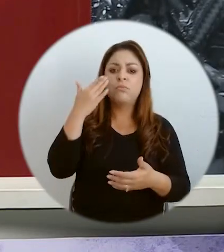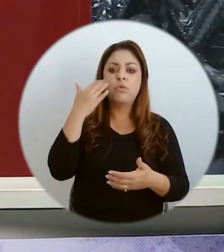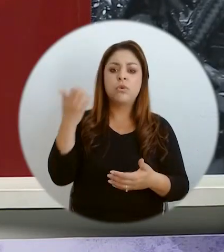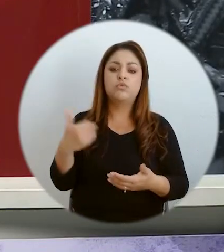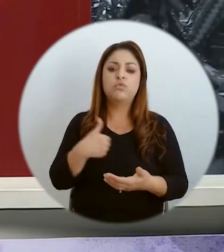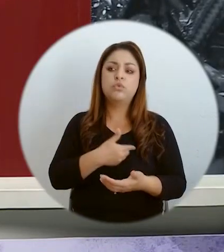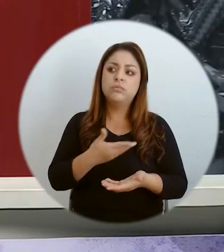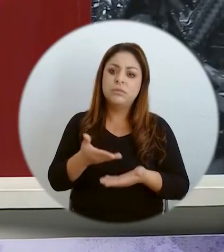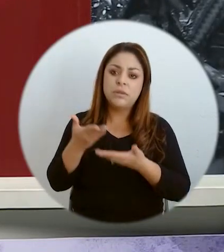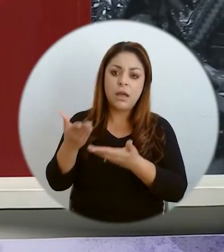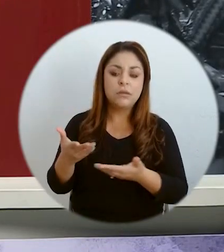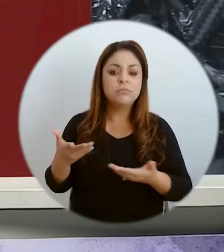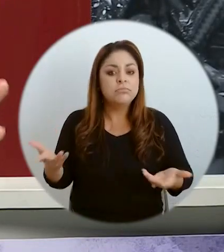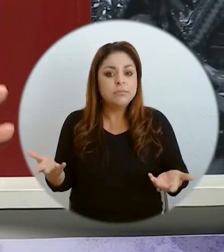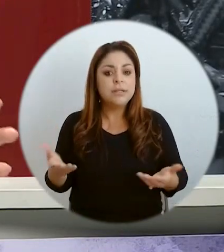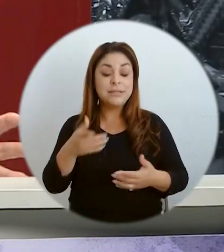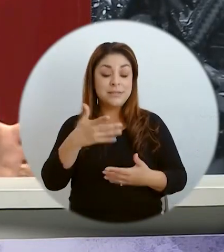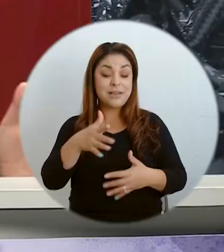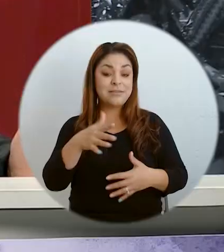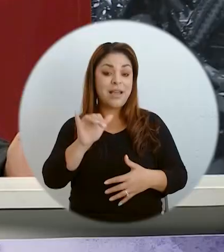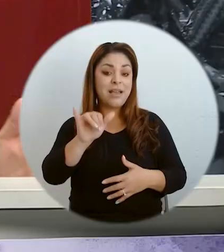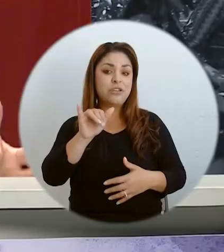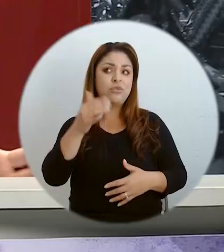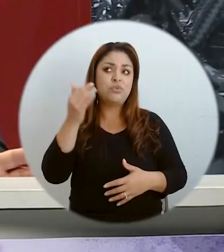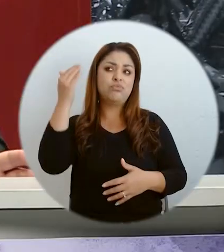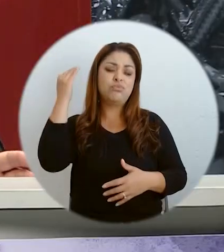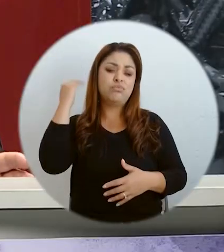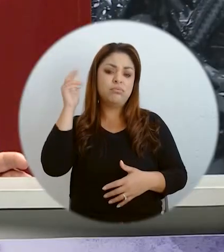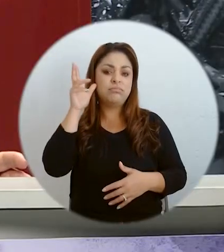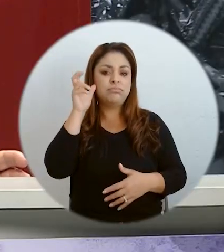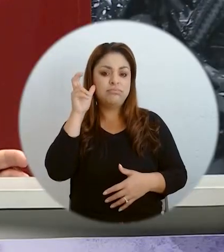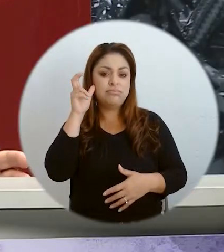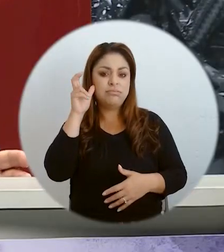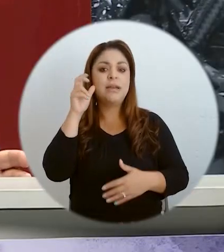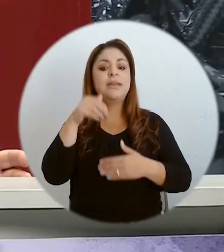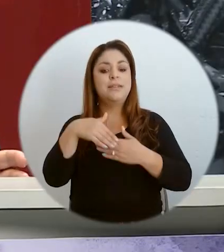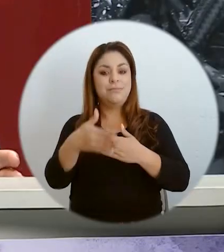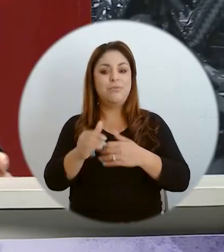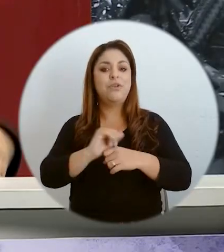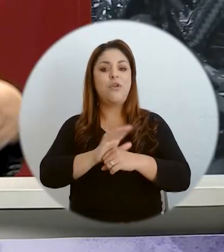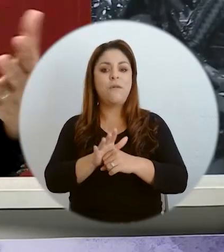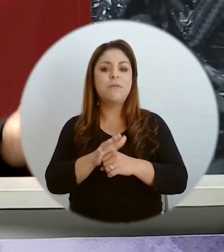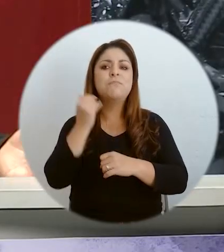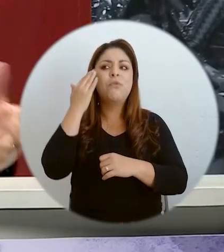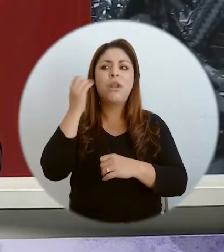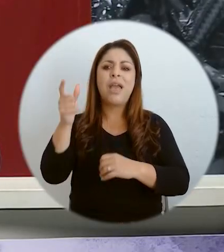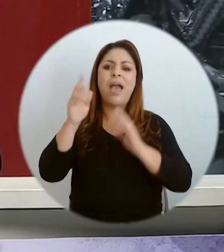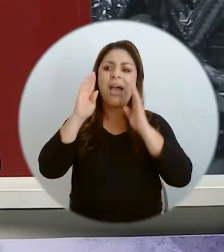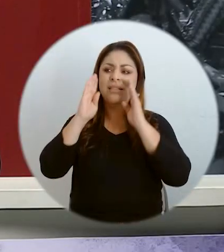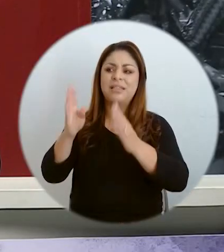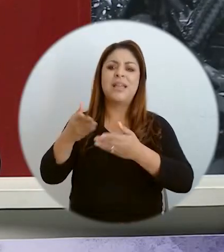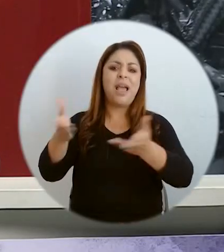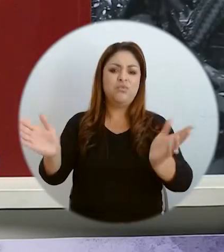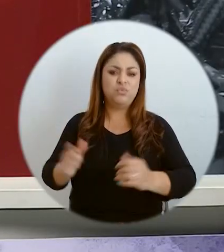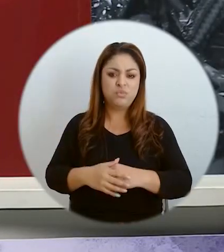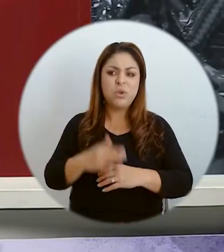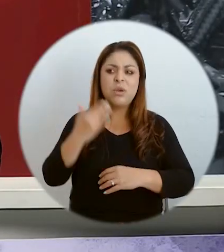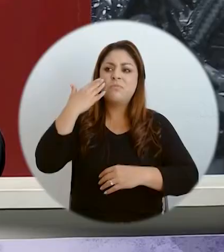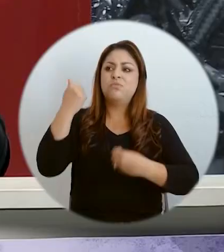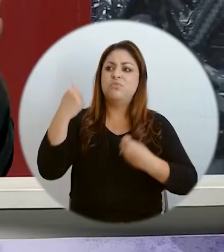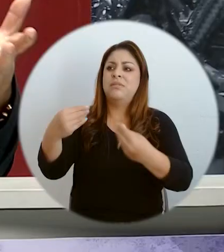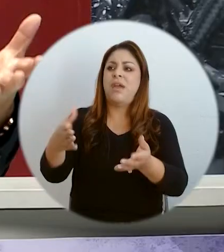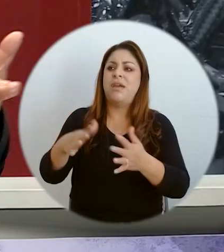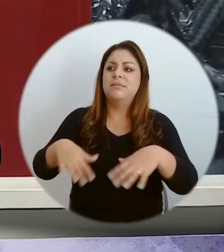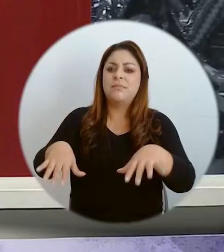Porque esos discursos los hemos escuchado sobre todo en los últimos años y sobre todo a raíz de pandemia, de por qué hay que atenderlos y por qué hay que generarles